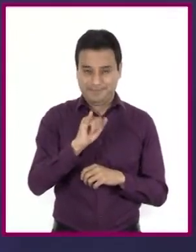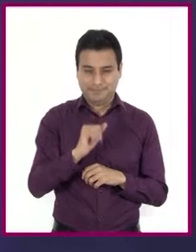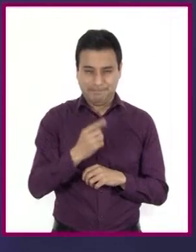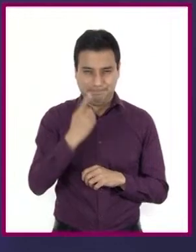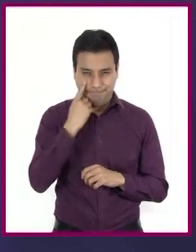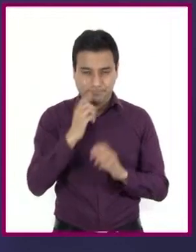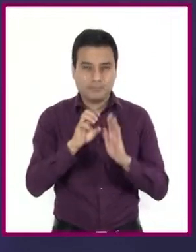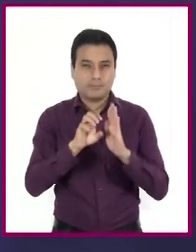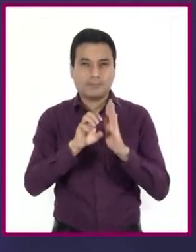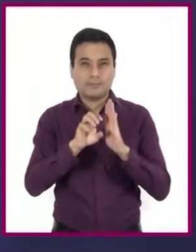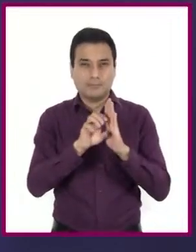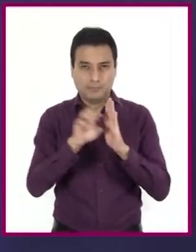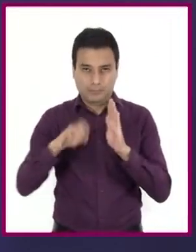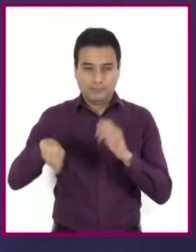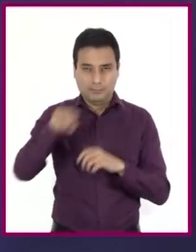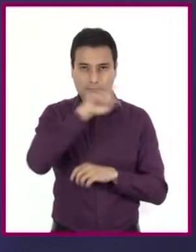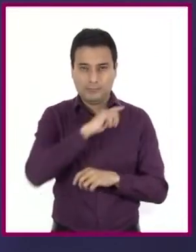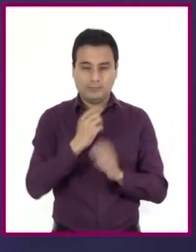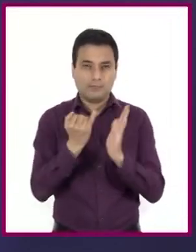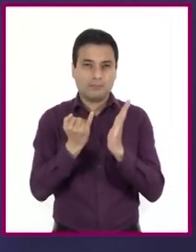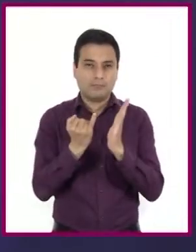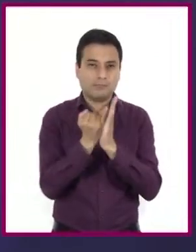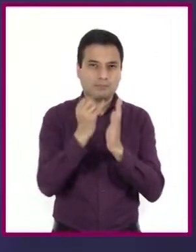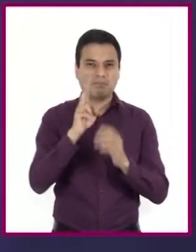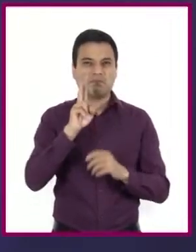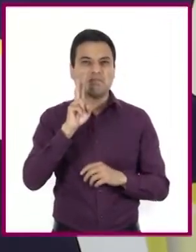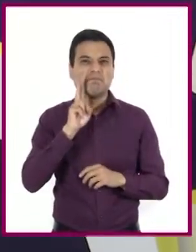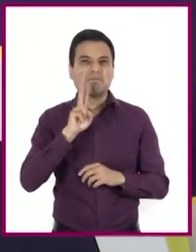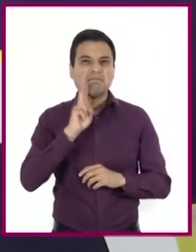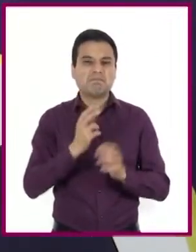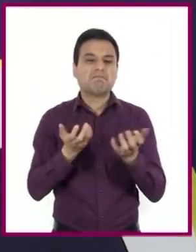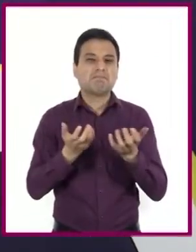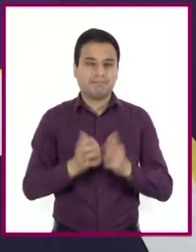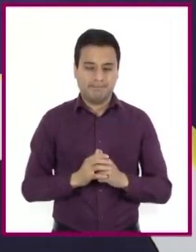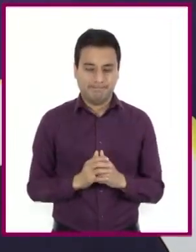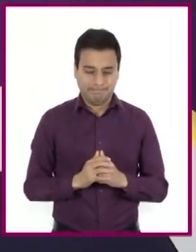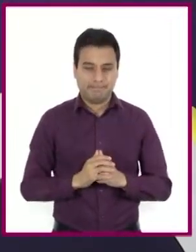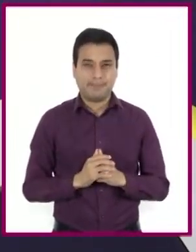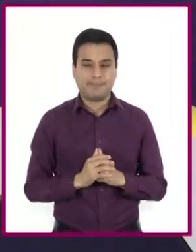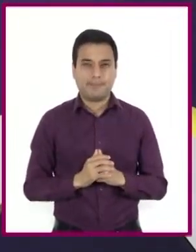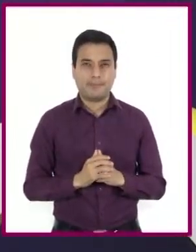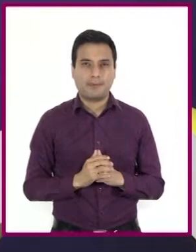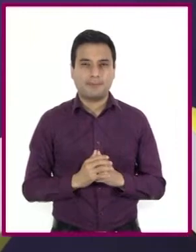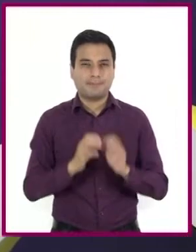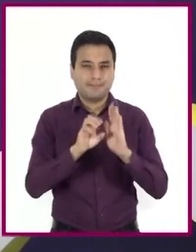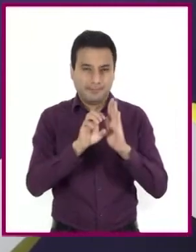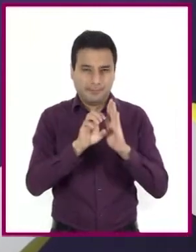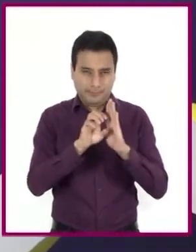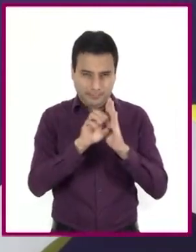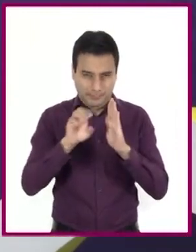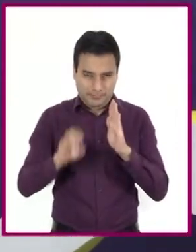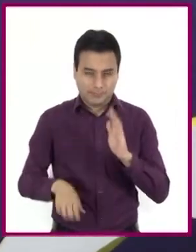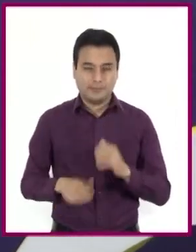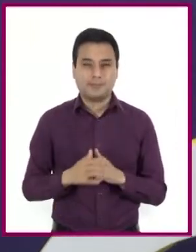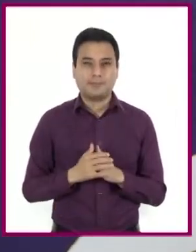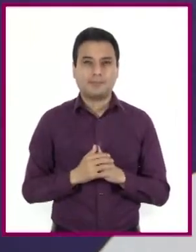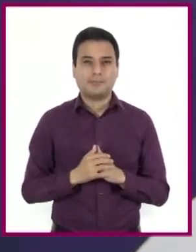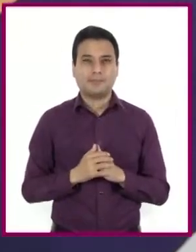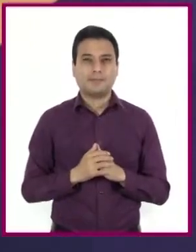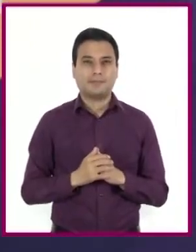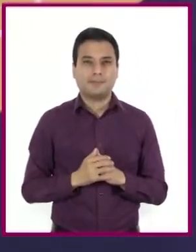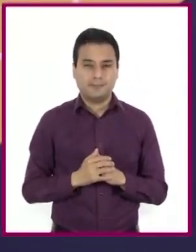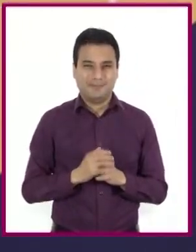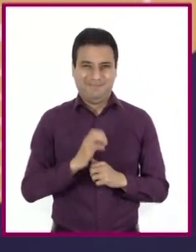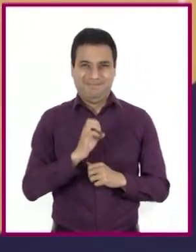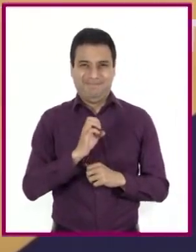y tomar una decisión con base en la desviación media. La situación comienza así. El entrenador